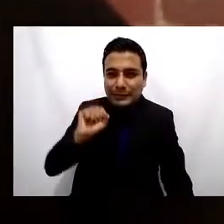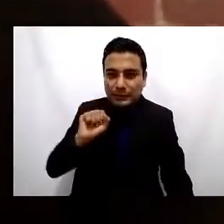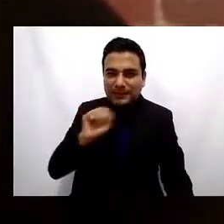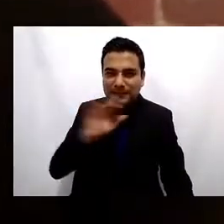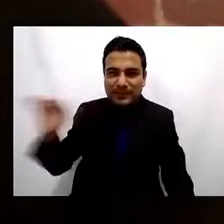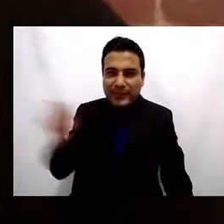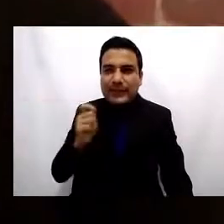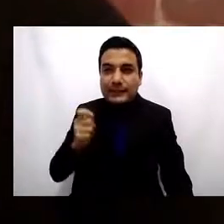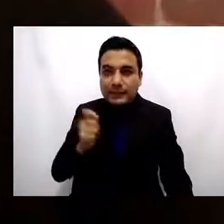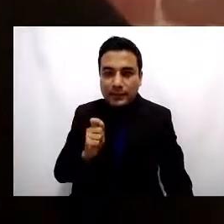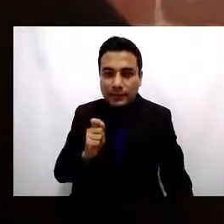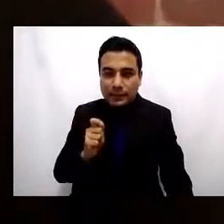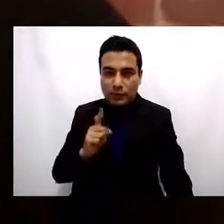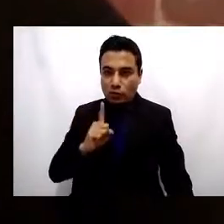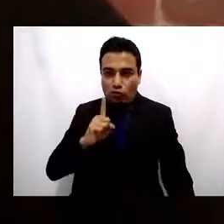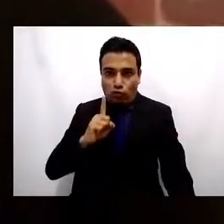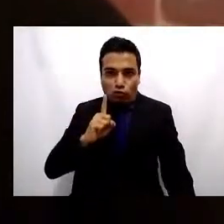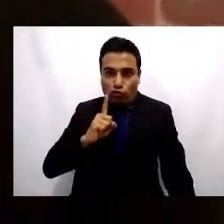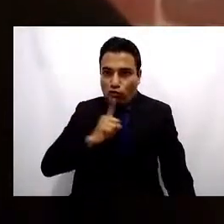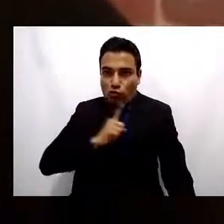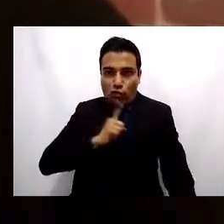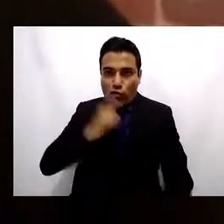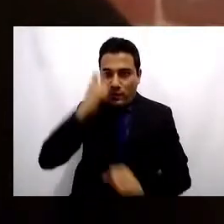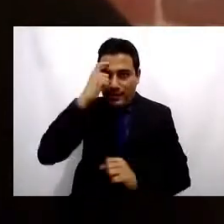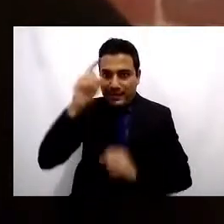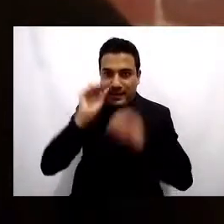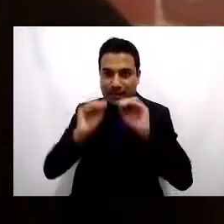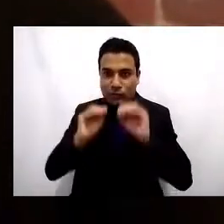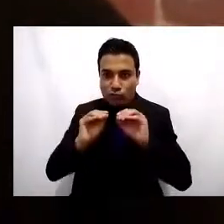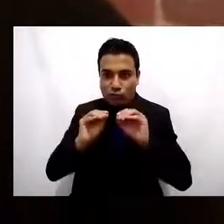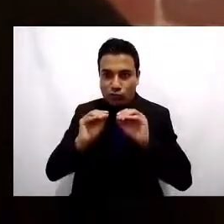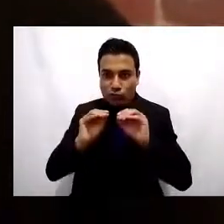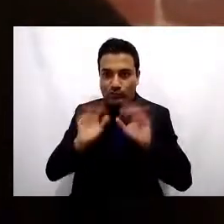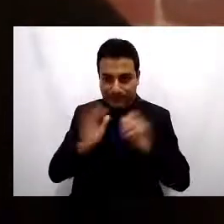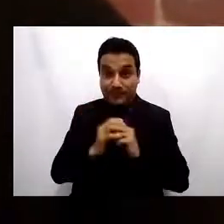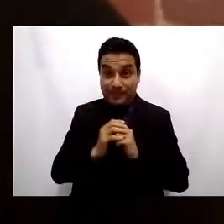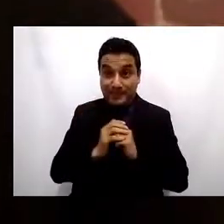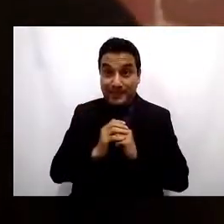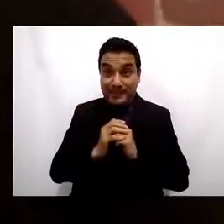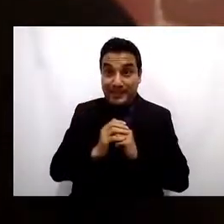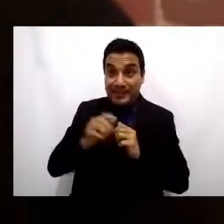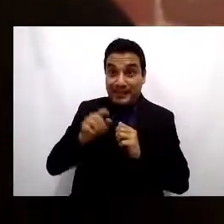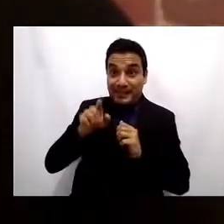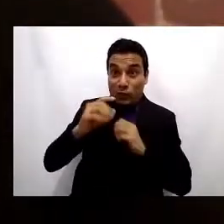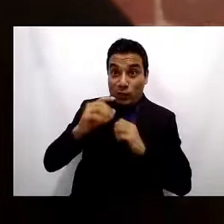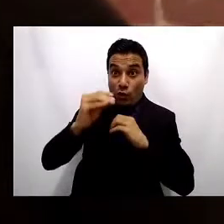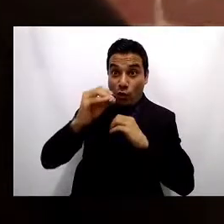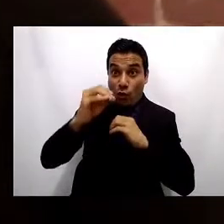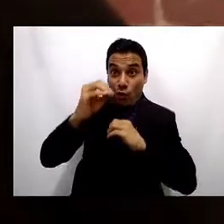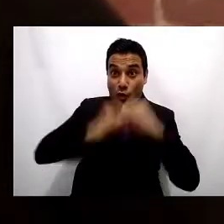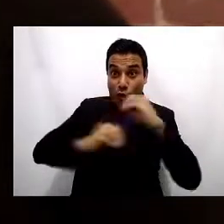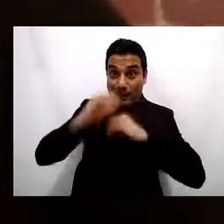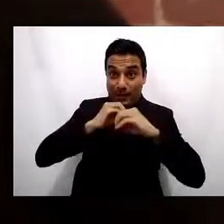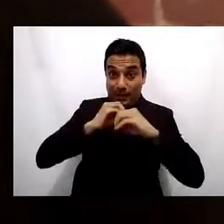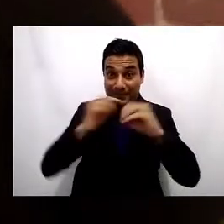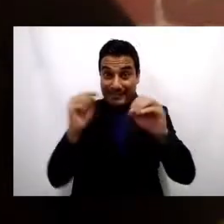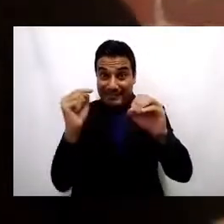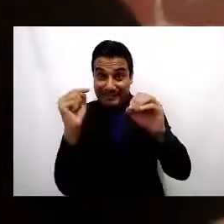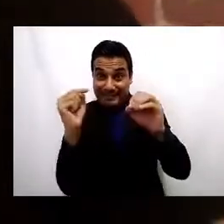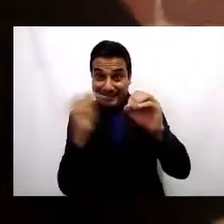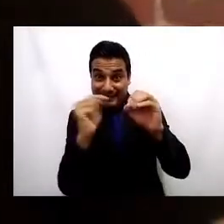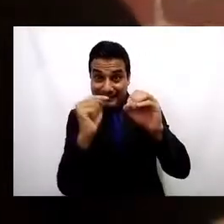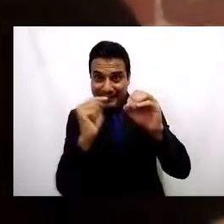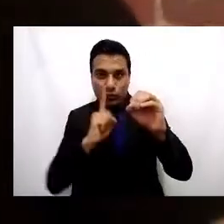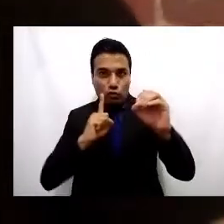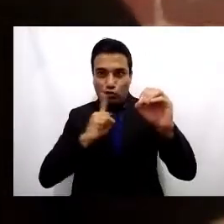autocreación. Nosotros decimos, la obra se hace a sí misma. Suena raro y sin embargo no hay